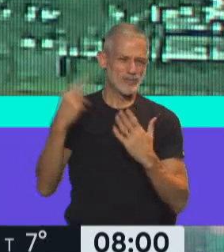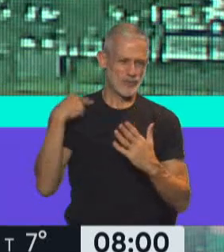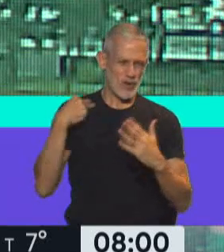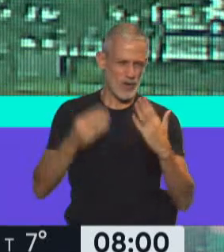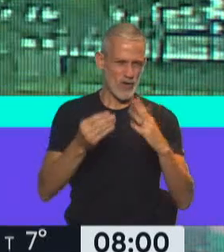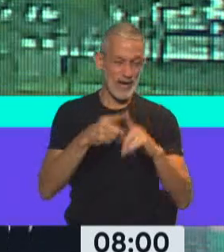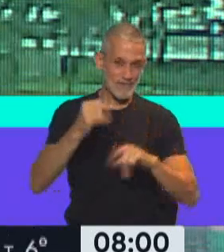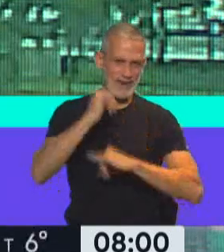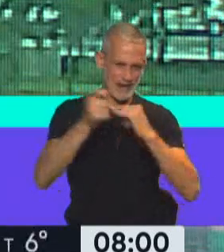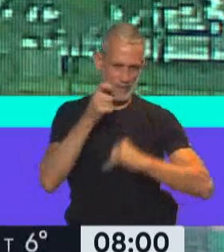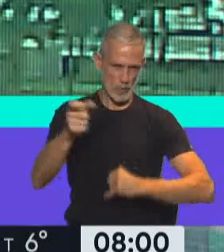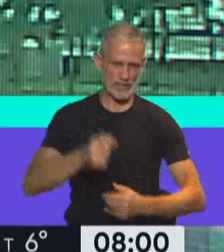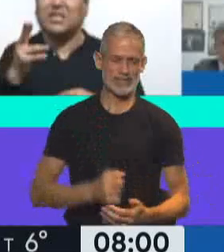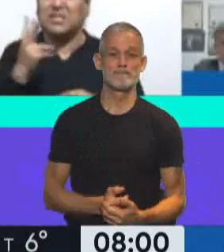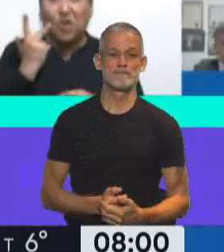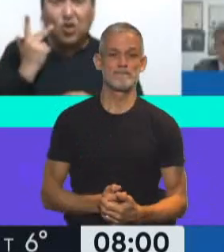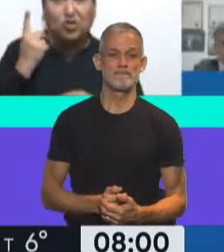el Congreso, lo hacía de esta manera.